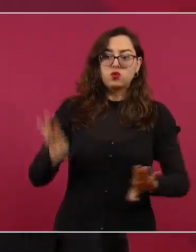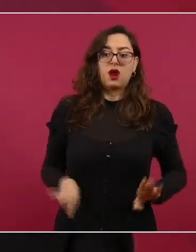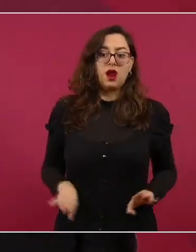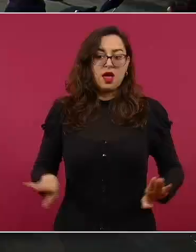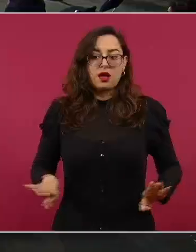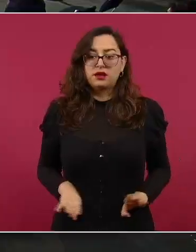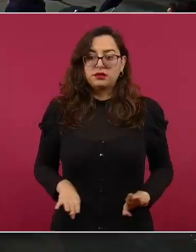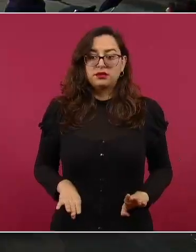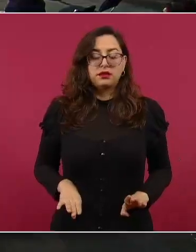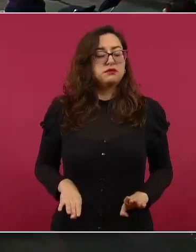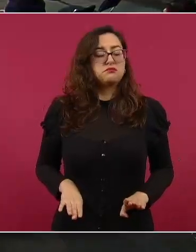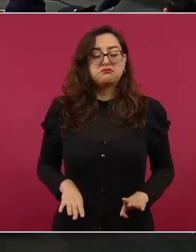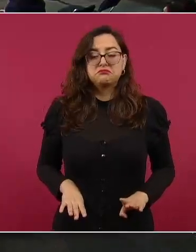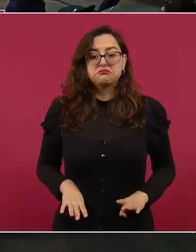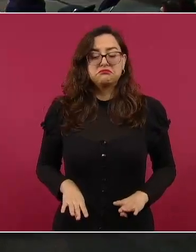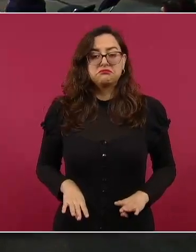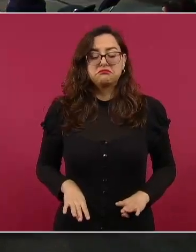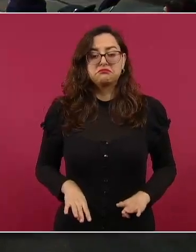un